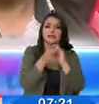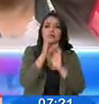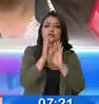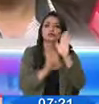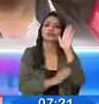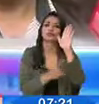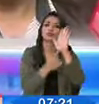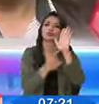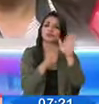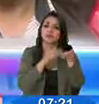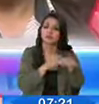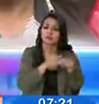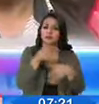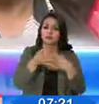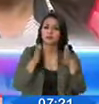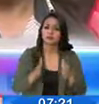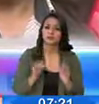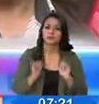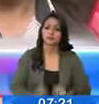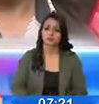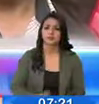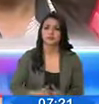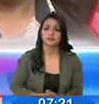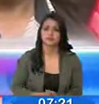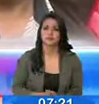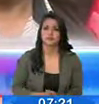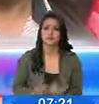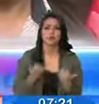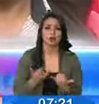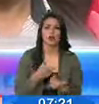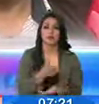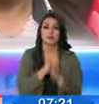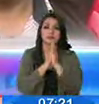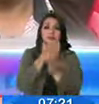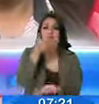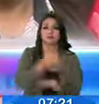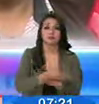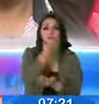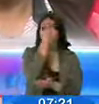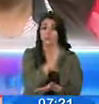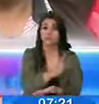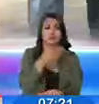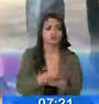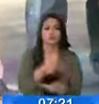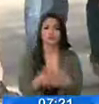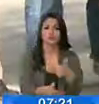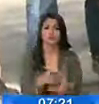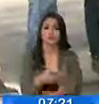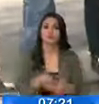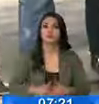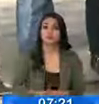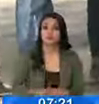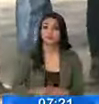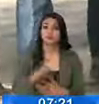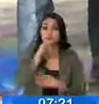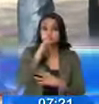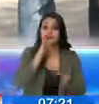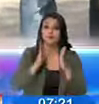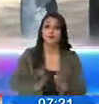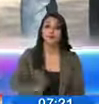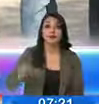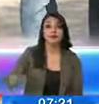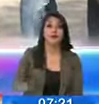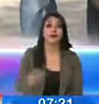por parte del juez, y obviamente lo que pretendemos es que se declare nulo absolutamente este proceso. Por su parte, los empleados del medio